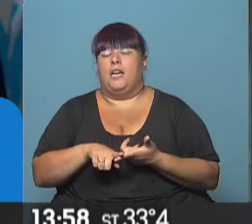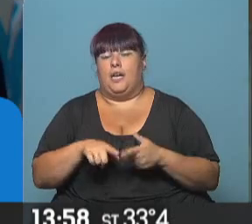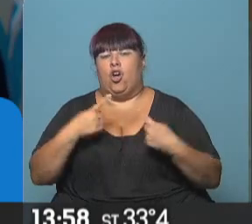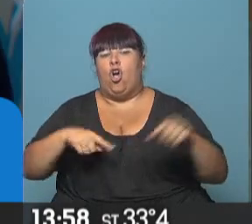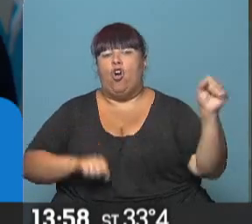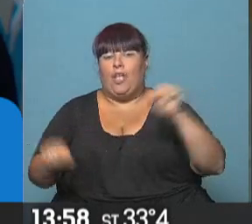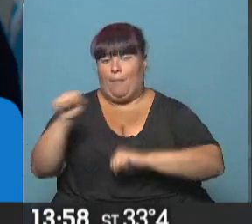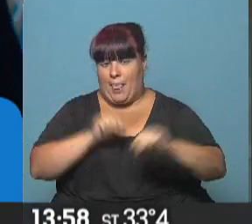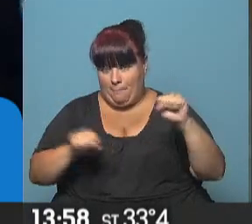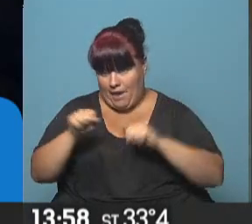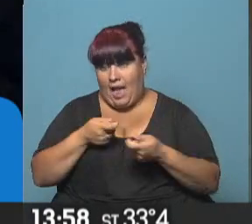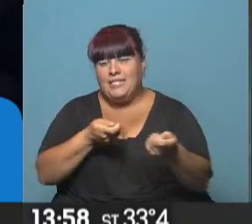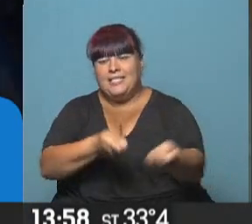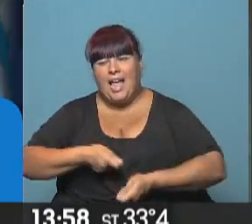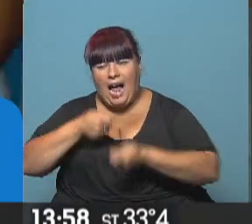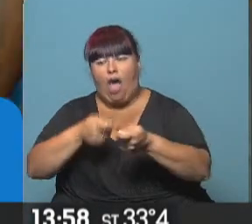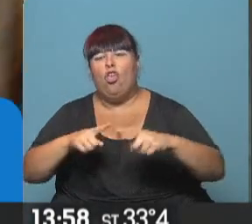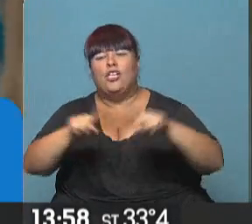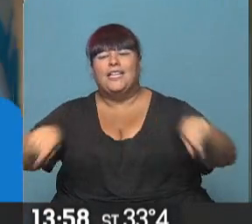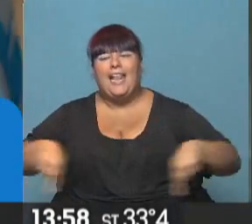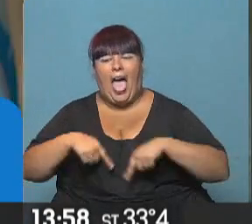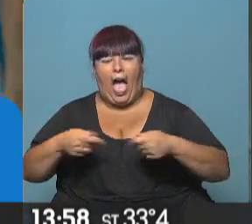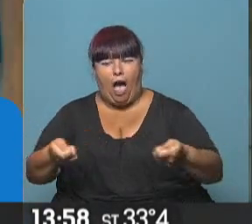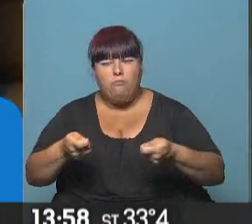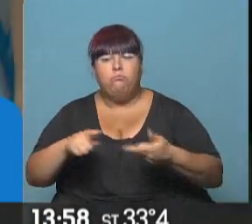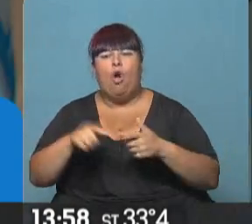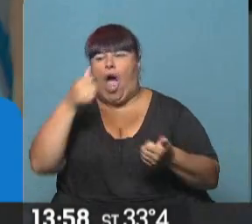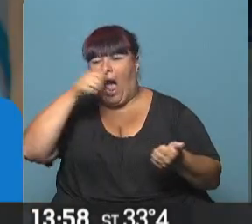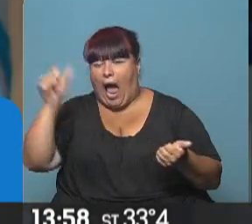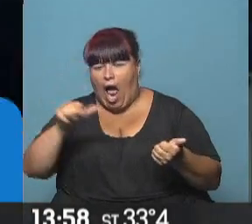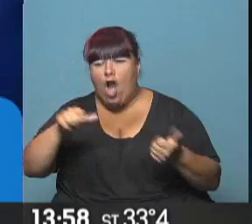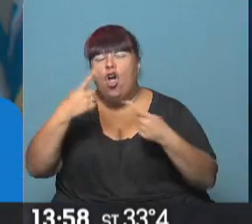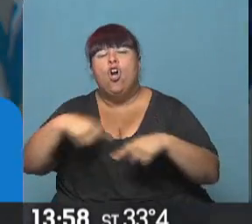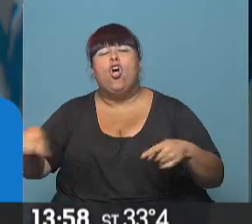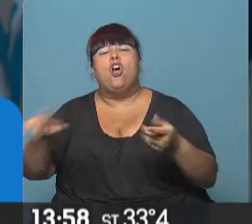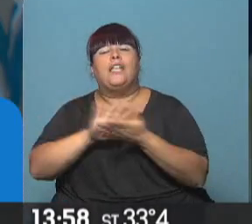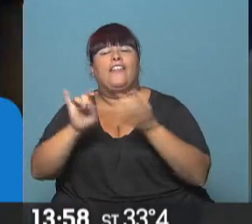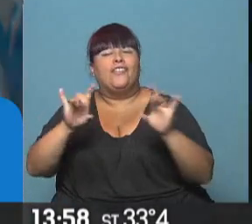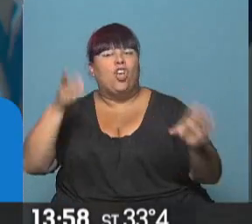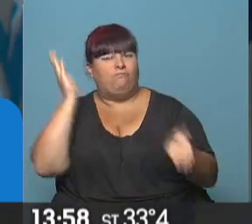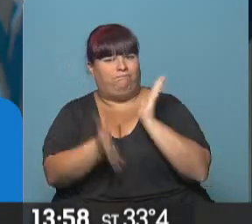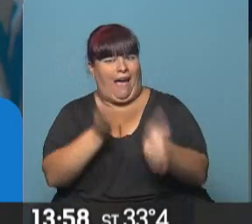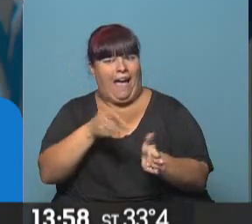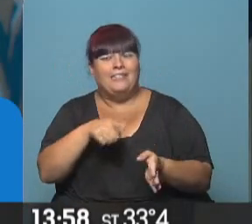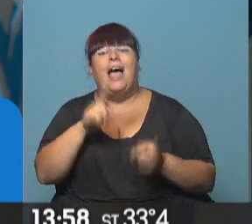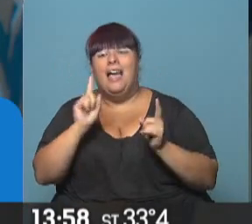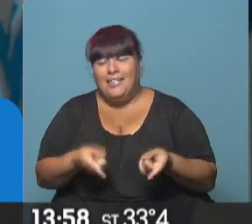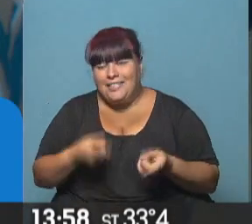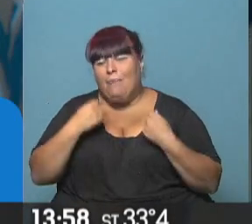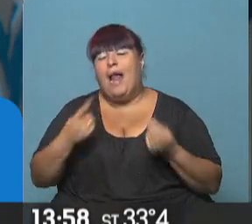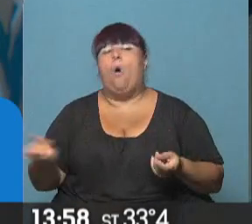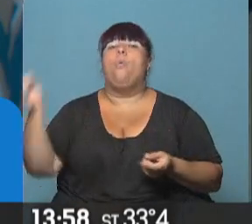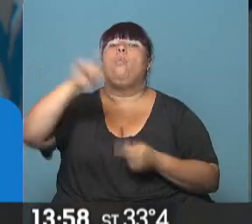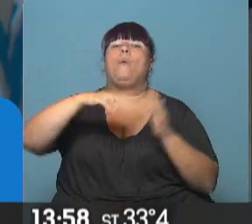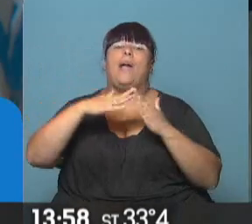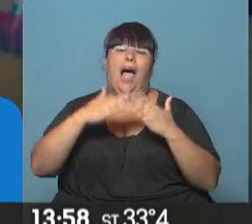artículos de limpieza, secadores, trapos de piso, alcohol, todo lo que es para desinfectar, ¿no? También como para la vuelta a